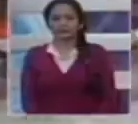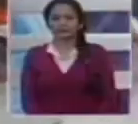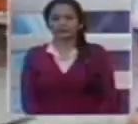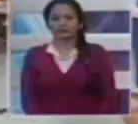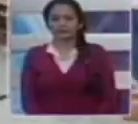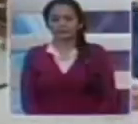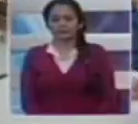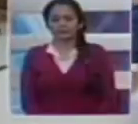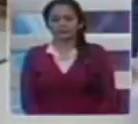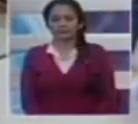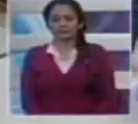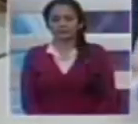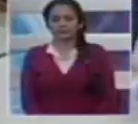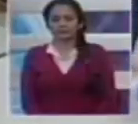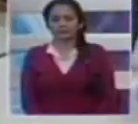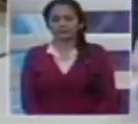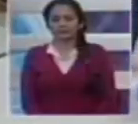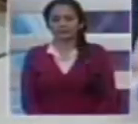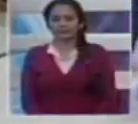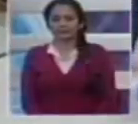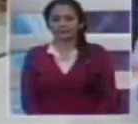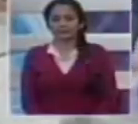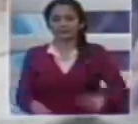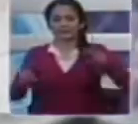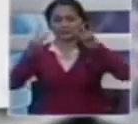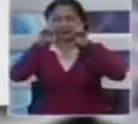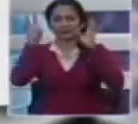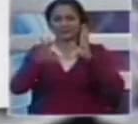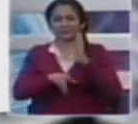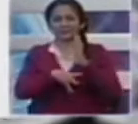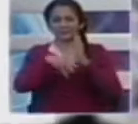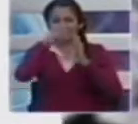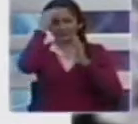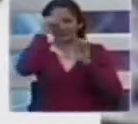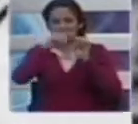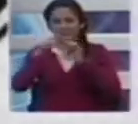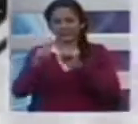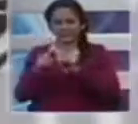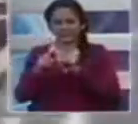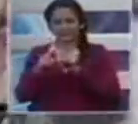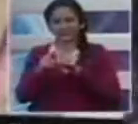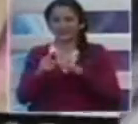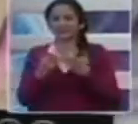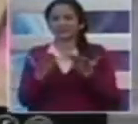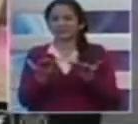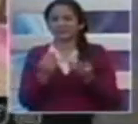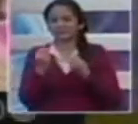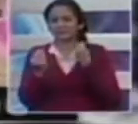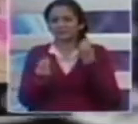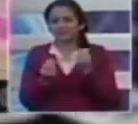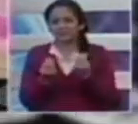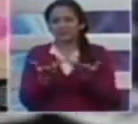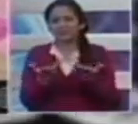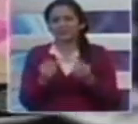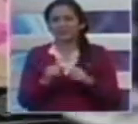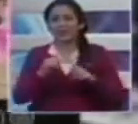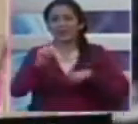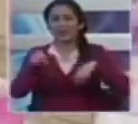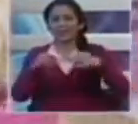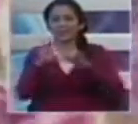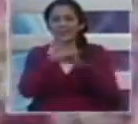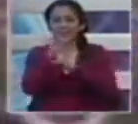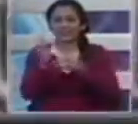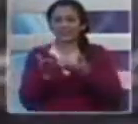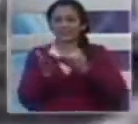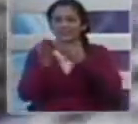Hoy en nuestro segmento Emprendedores, en el marco de las reuniones navideñas, en la entrega de los regalos para el amigo secreto, les vamos a